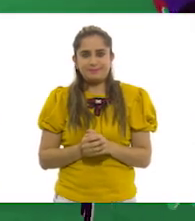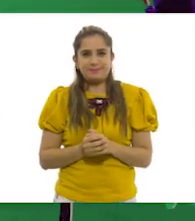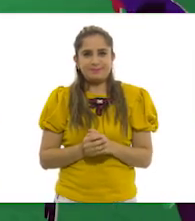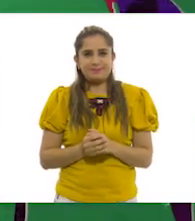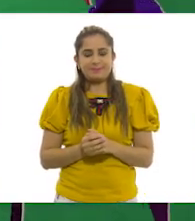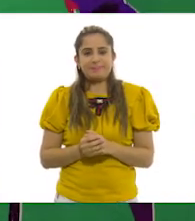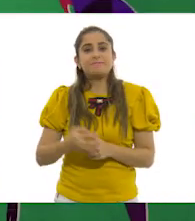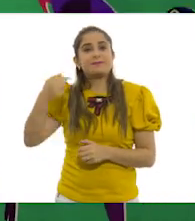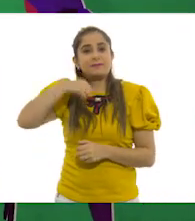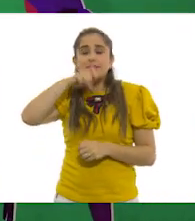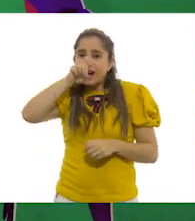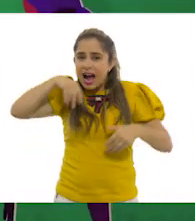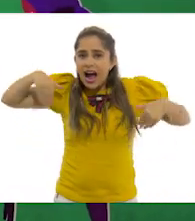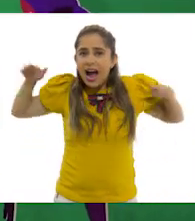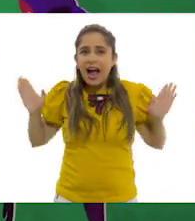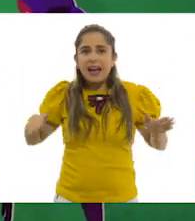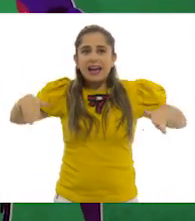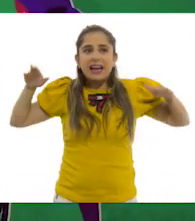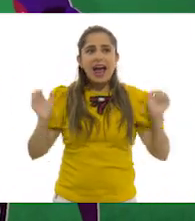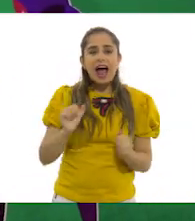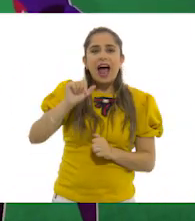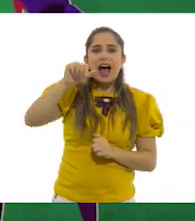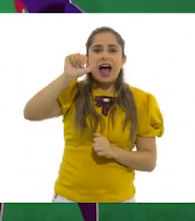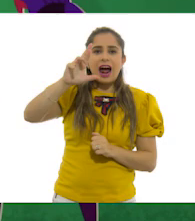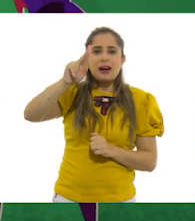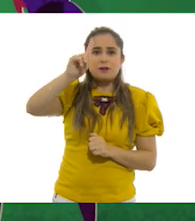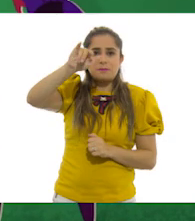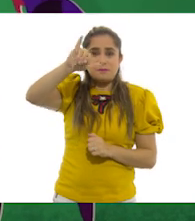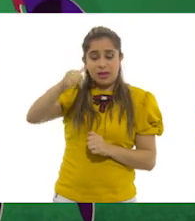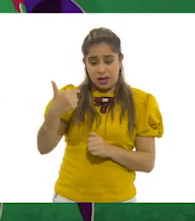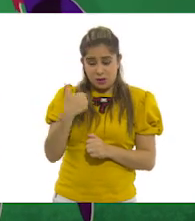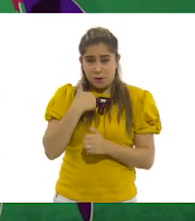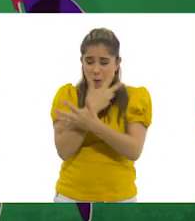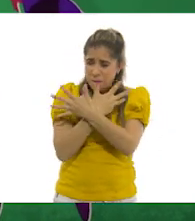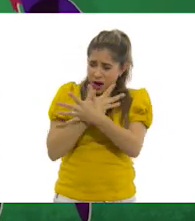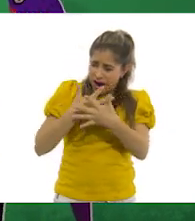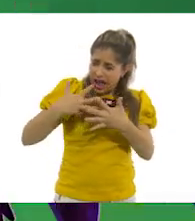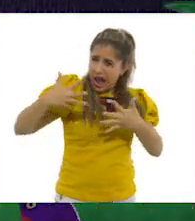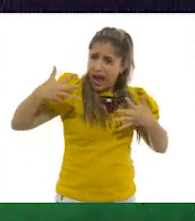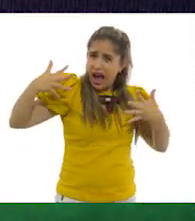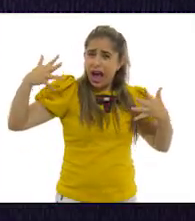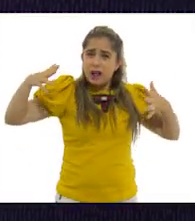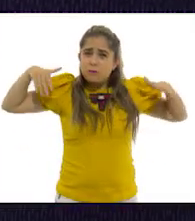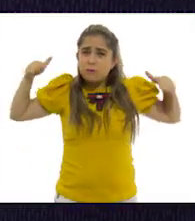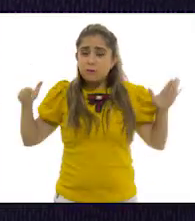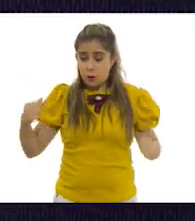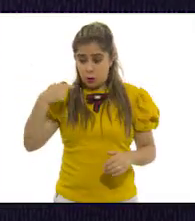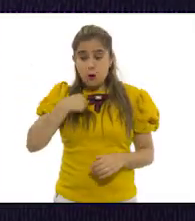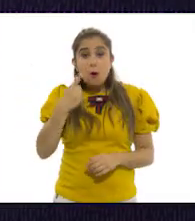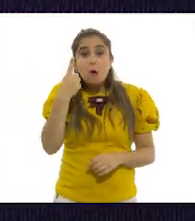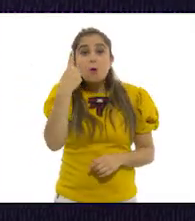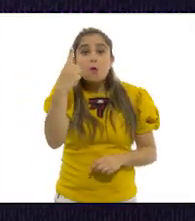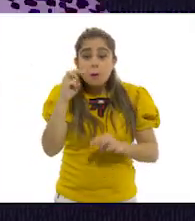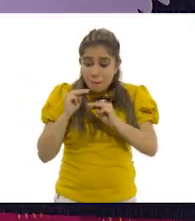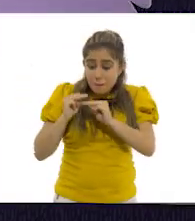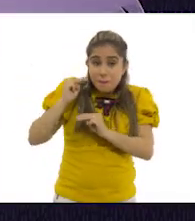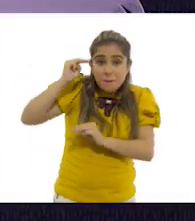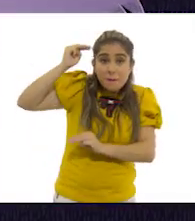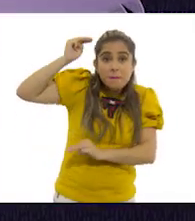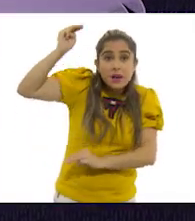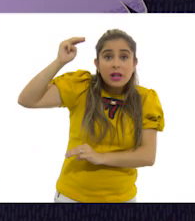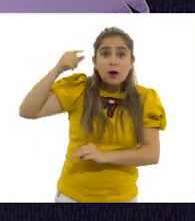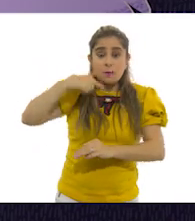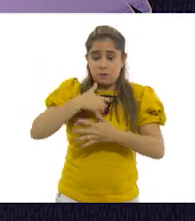Soy el águila arpía, una de las aves rapaces más grandes que existen. Mido casi 1 metro de altura y mis